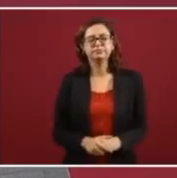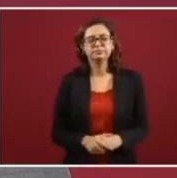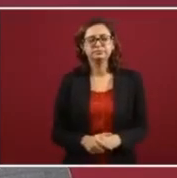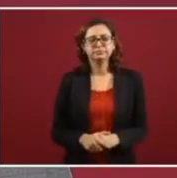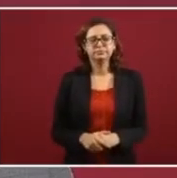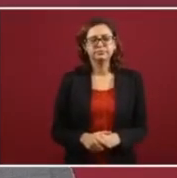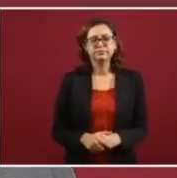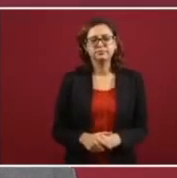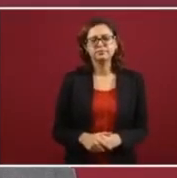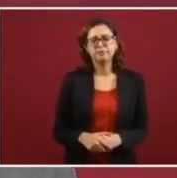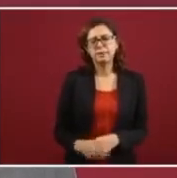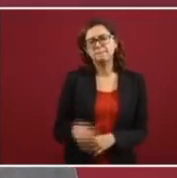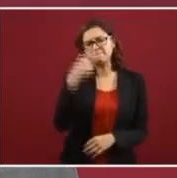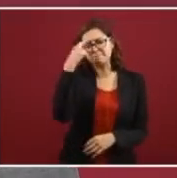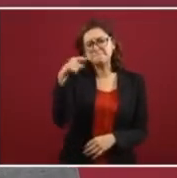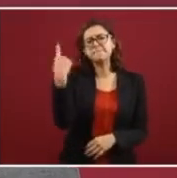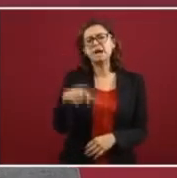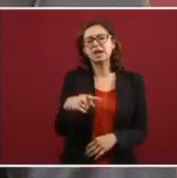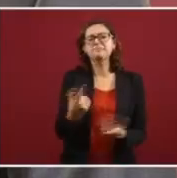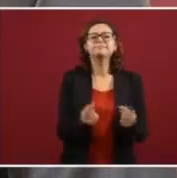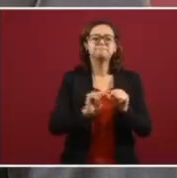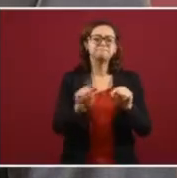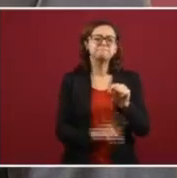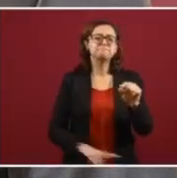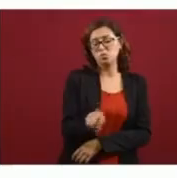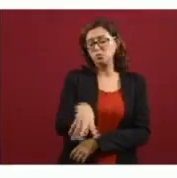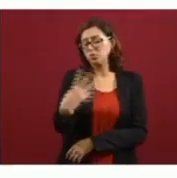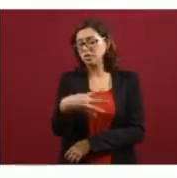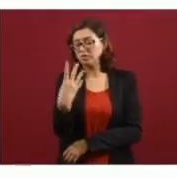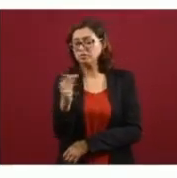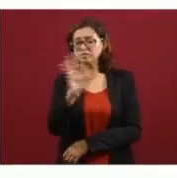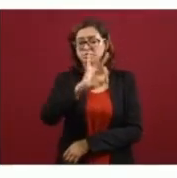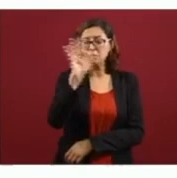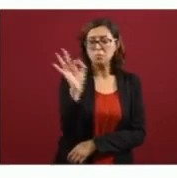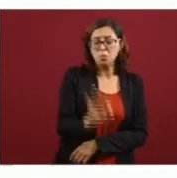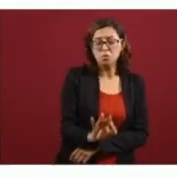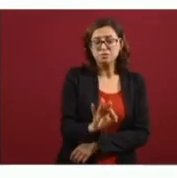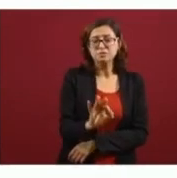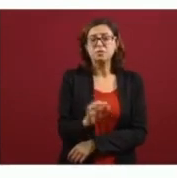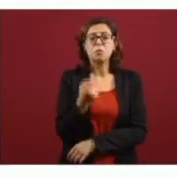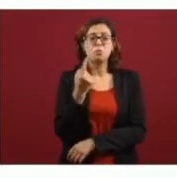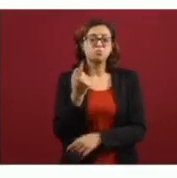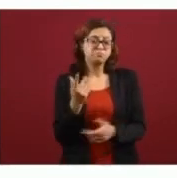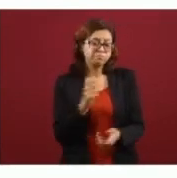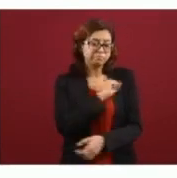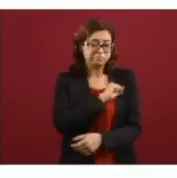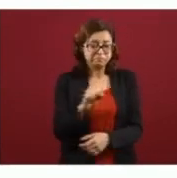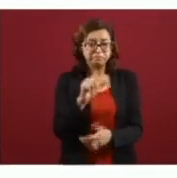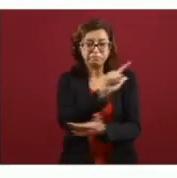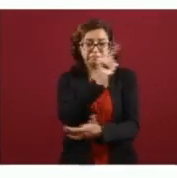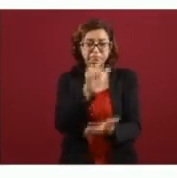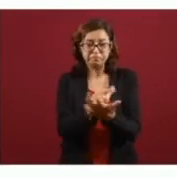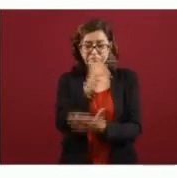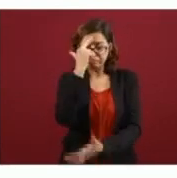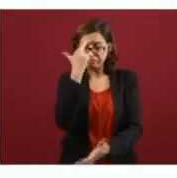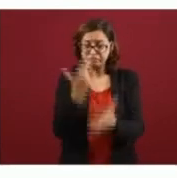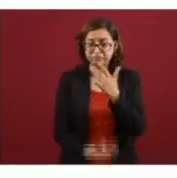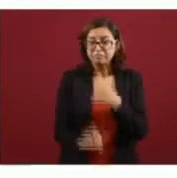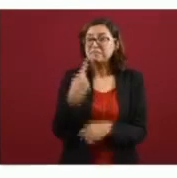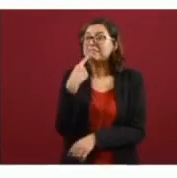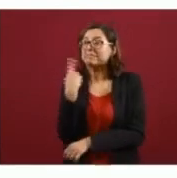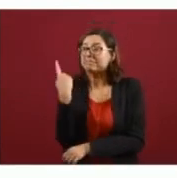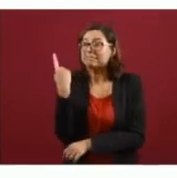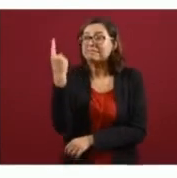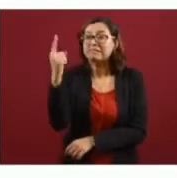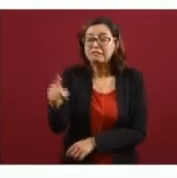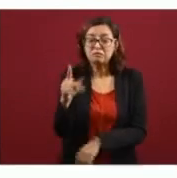para garantizar la paz y la tranquilidad en el país. Durante la conferencia mañanera, integrantes del Gabinete de Seguridad